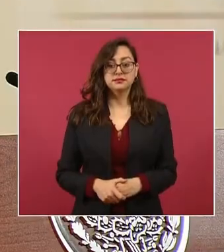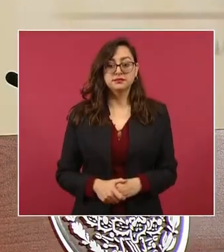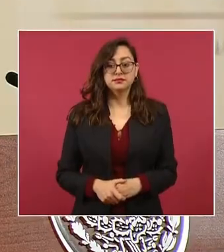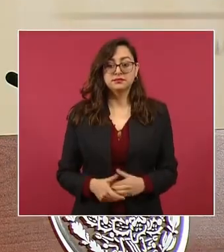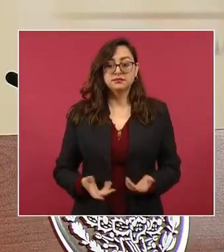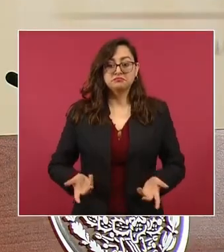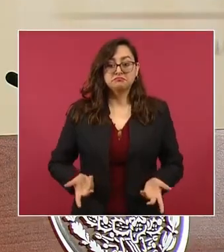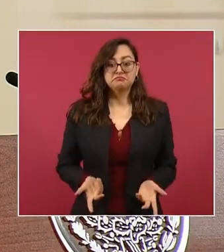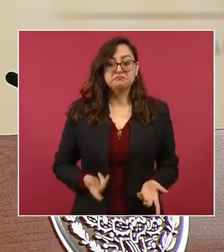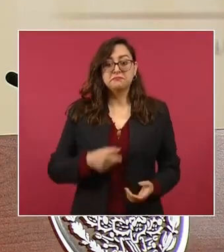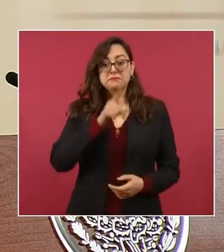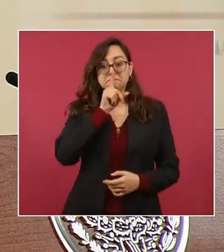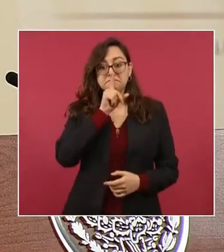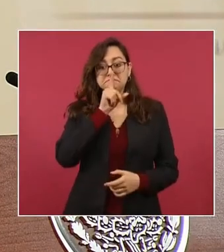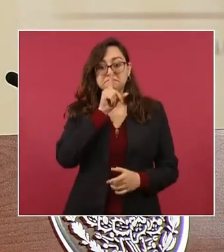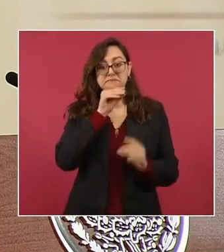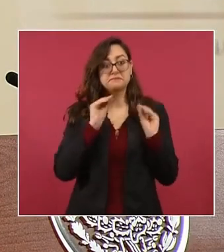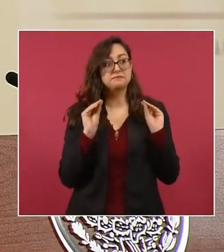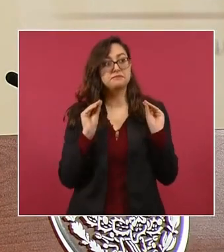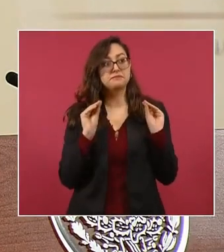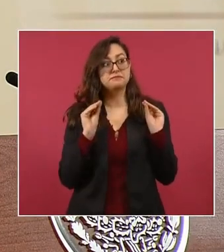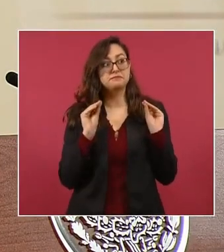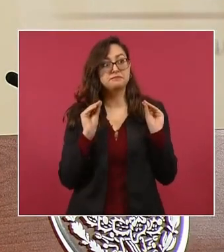Son como floreros,